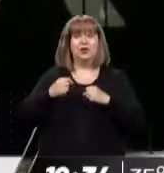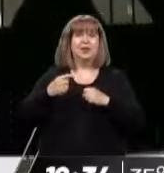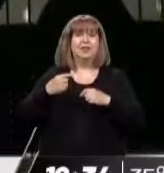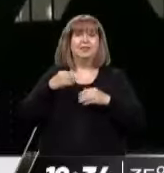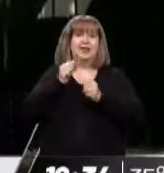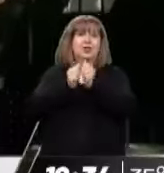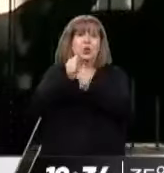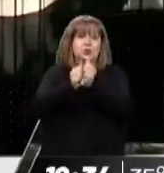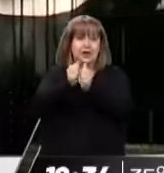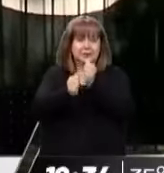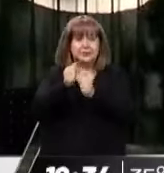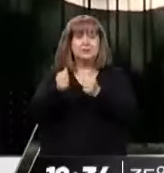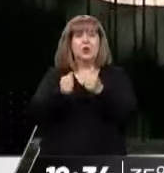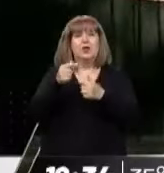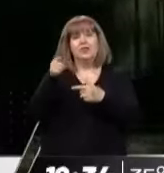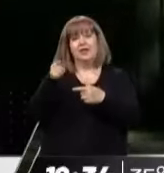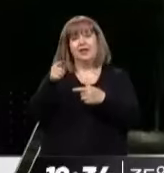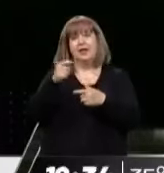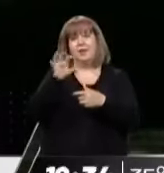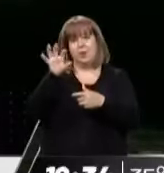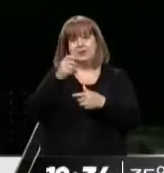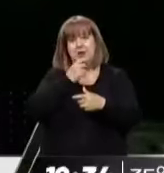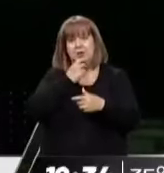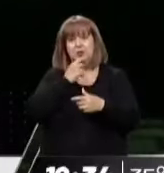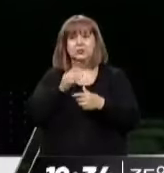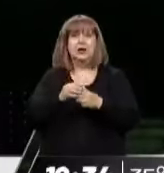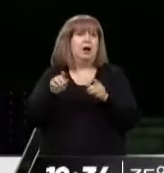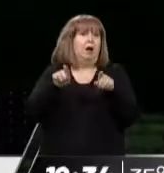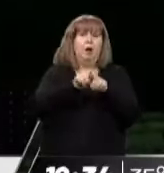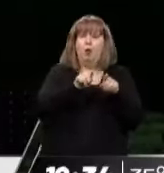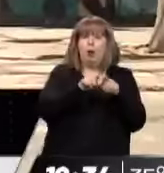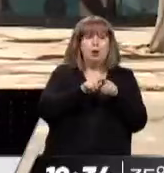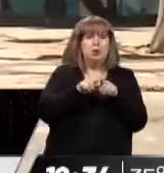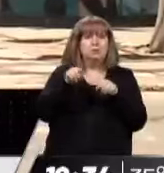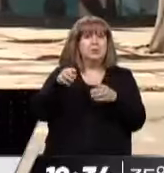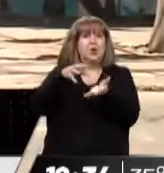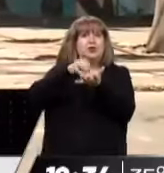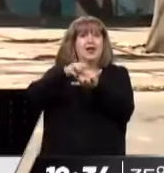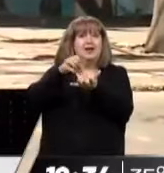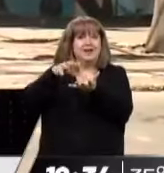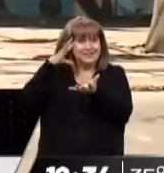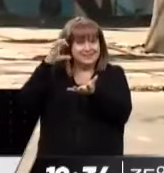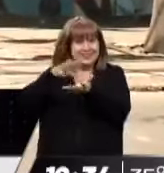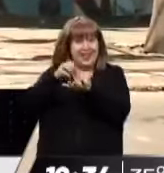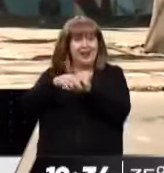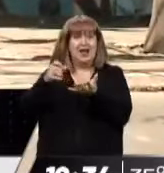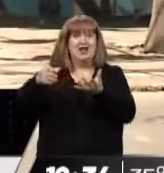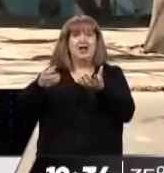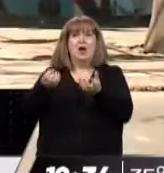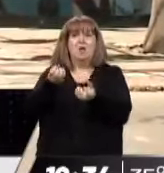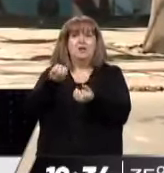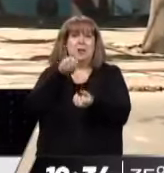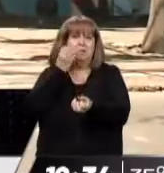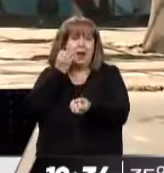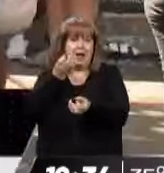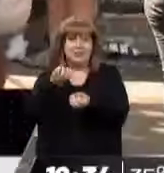Las líneas que están vigentes son las mismas líneas de apoyo, por ejemplo, a los productores, que se pueden efectuar a través de Mendoza Fiduciaria. Así que la semana